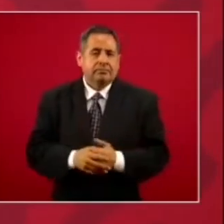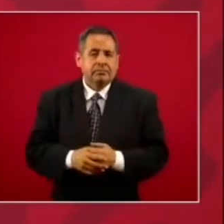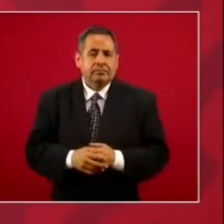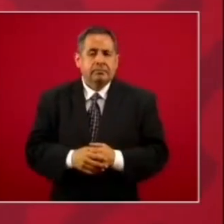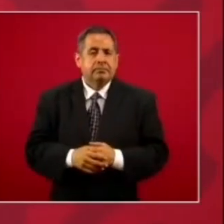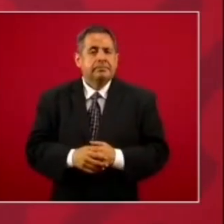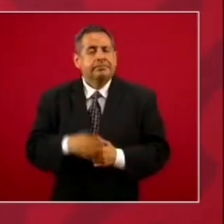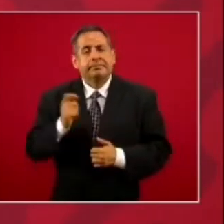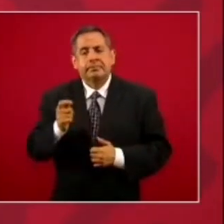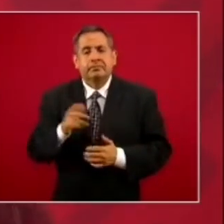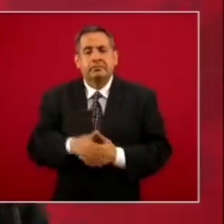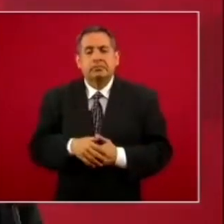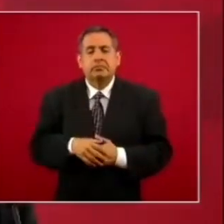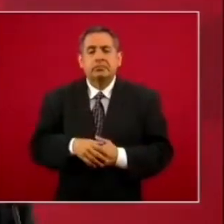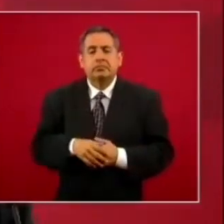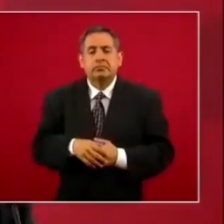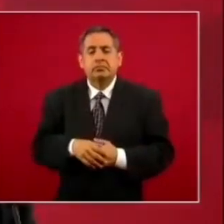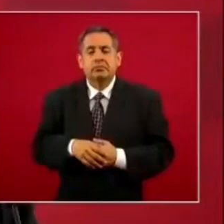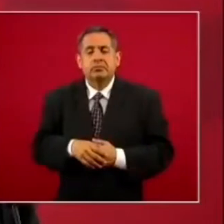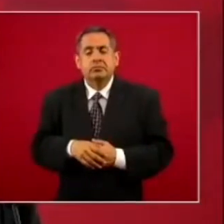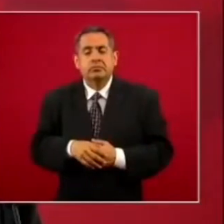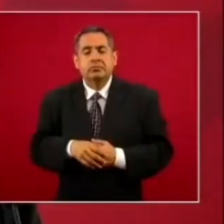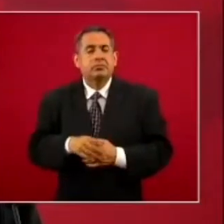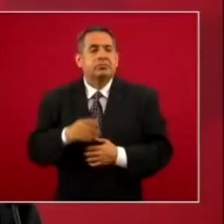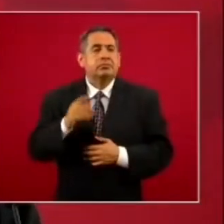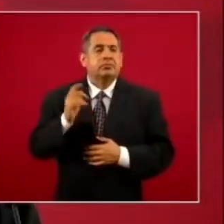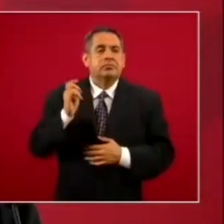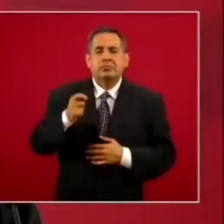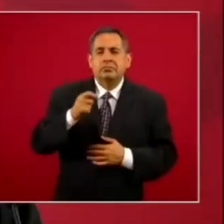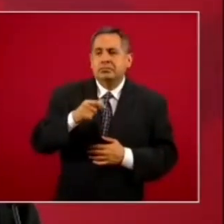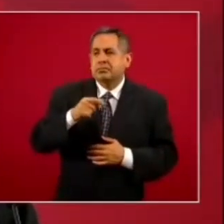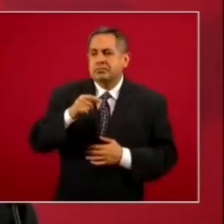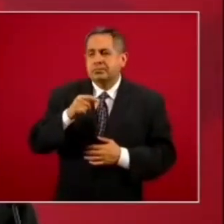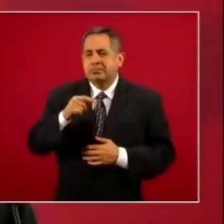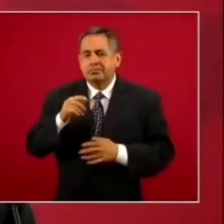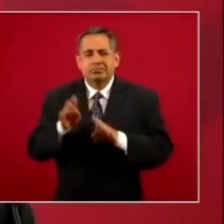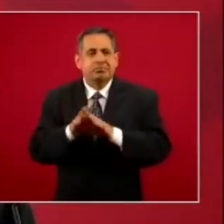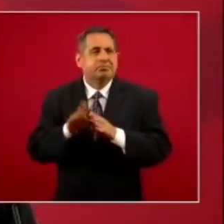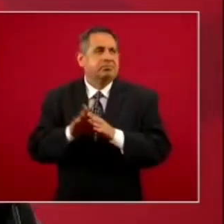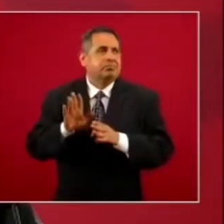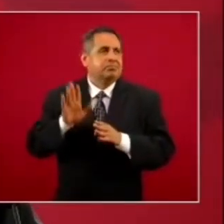sino todo muy